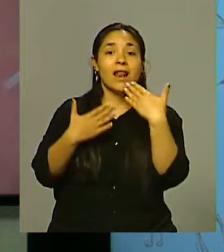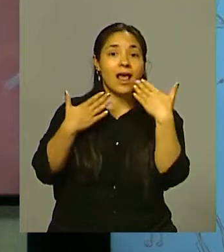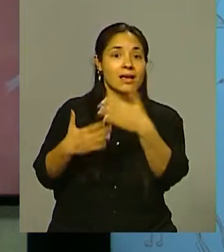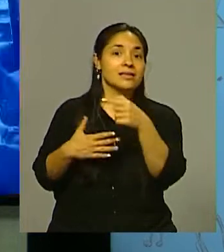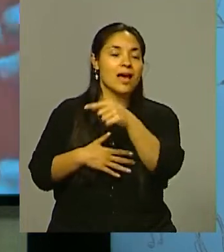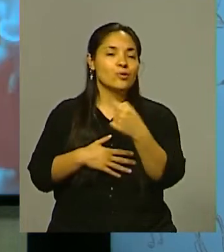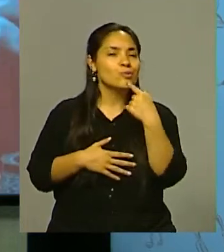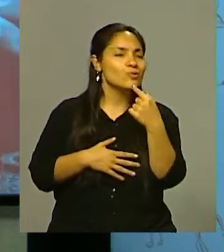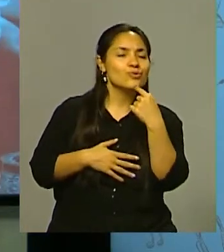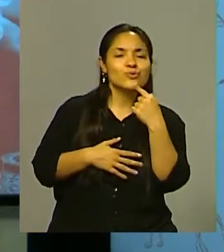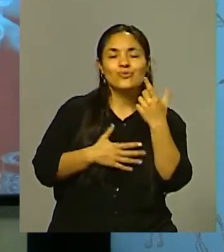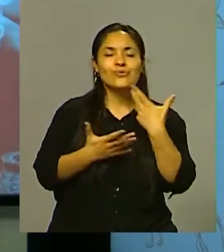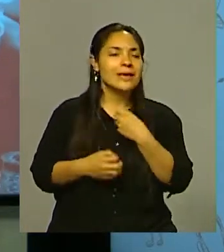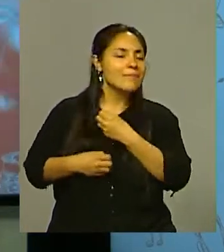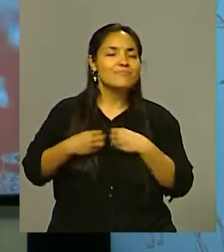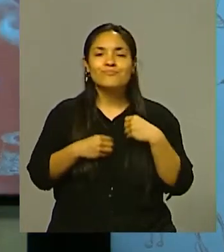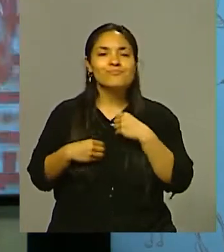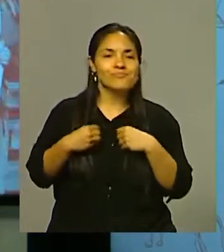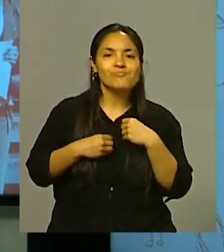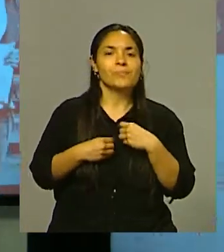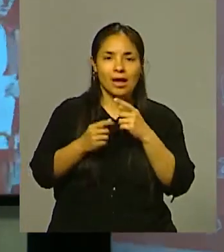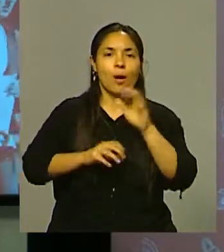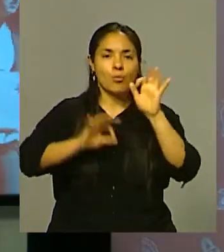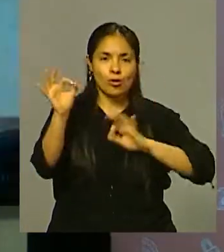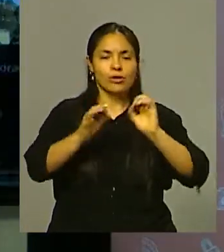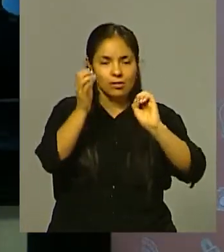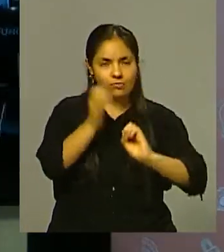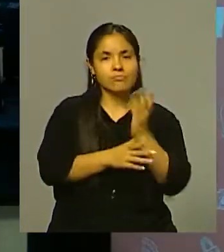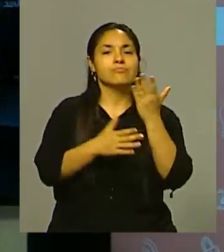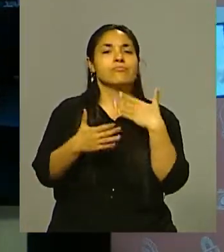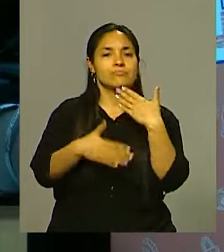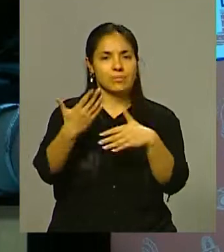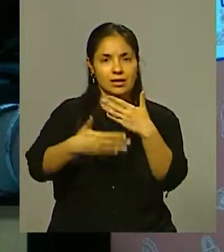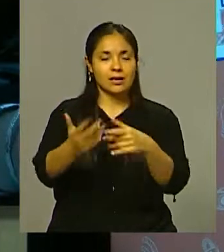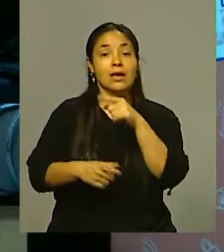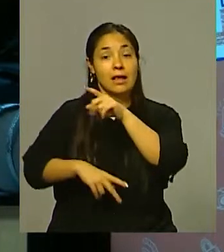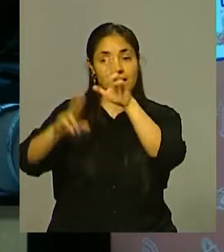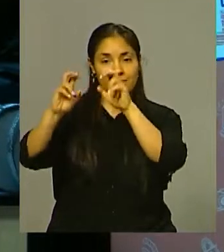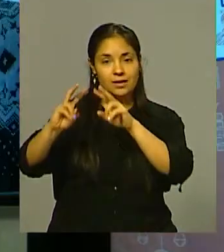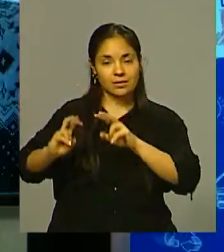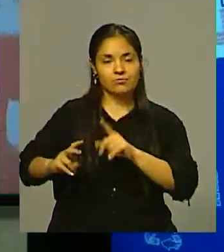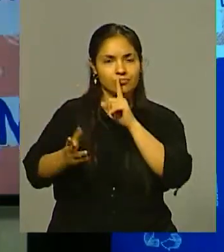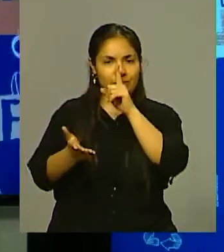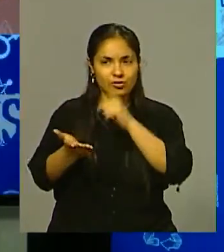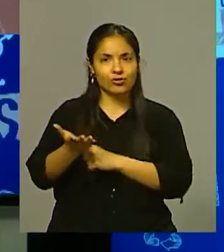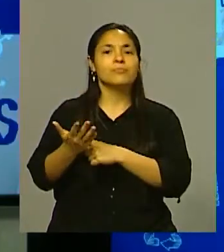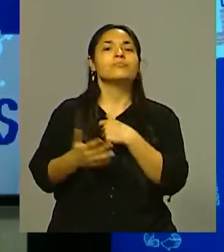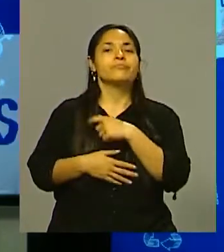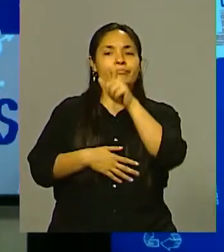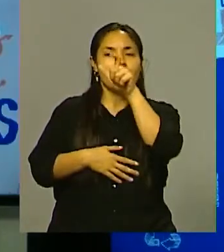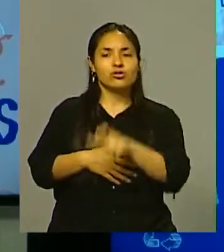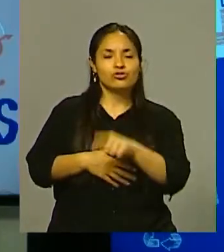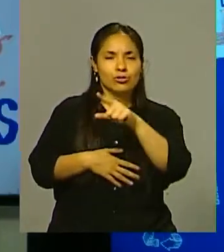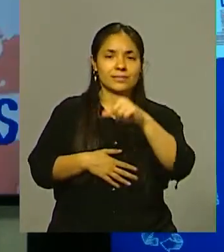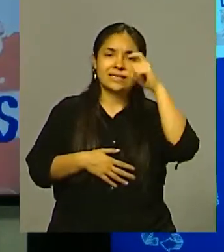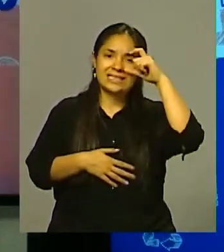lo vamos a decir así, empezó a gestarse este proyecto. Él ha investigado, decidió investigar a esta figura, la de